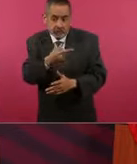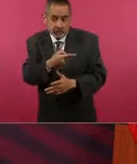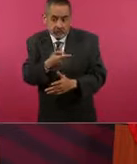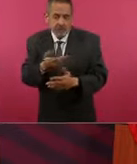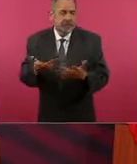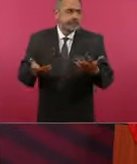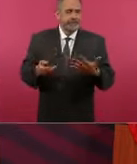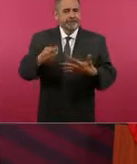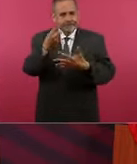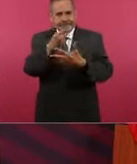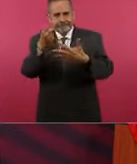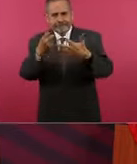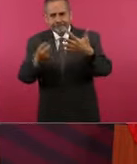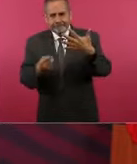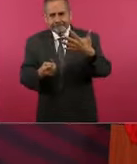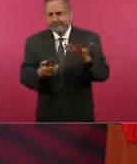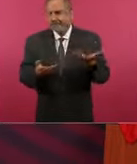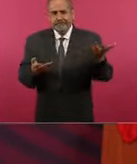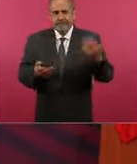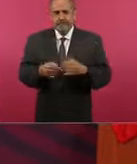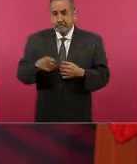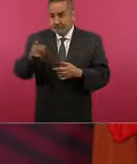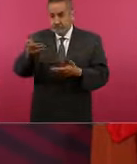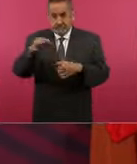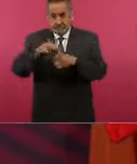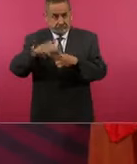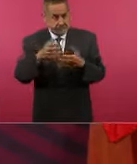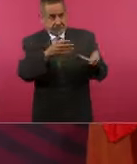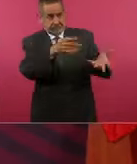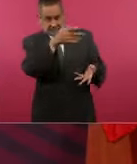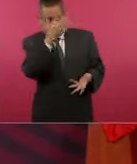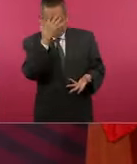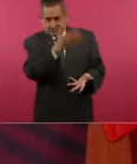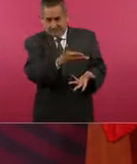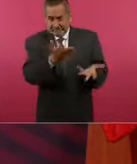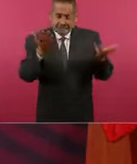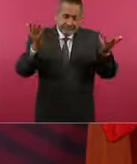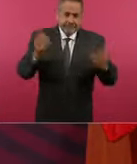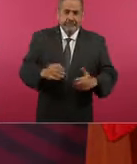Pues todo eso, ya saben por quién van a votar.